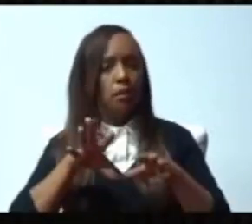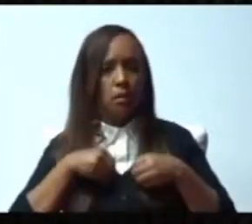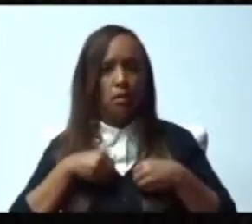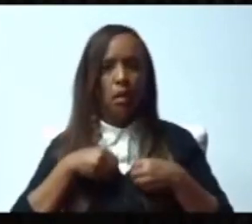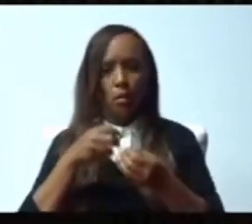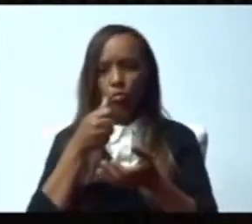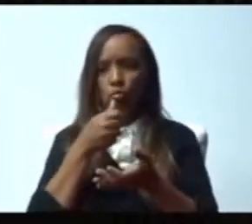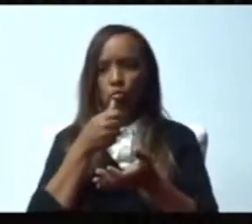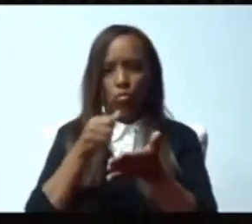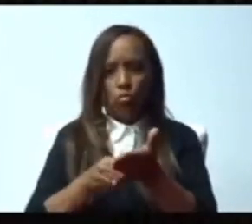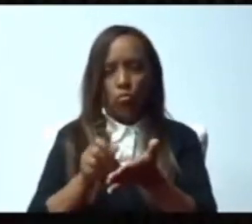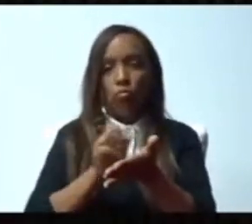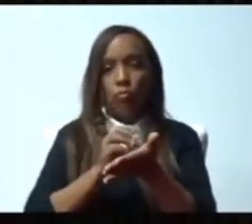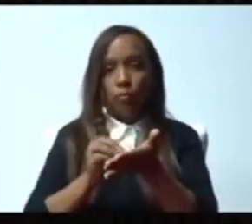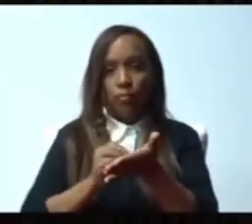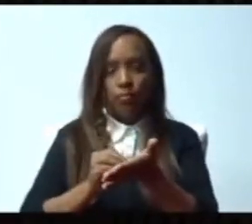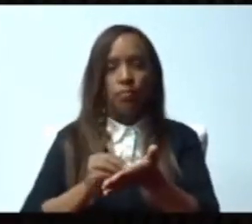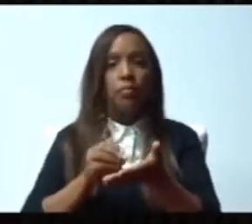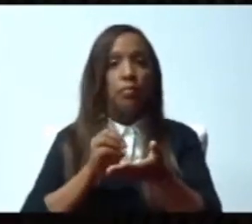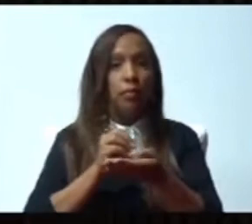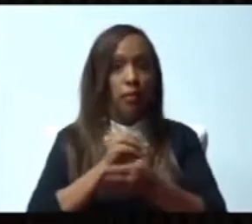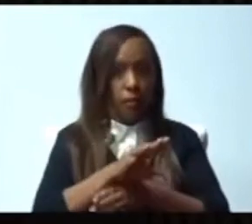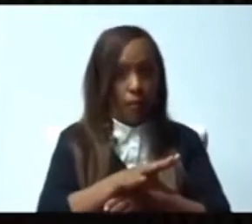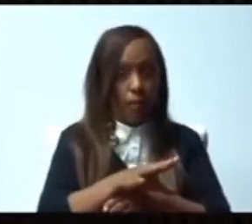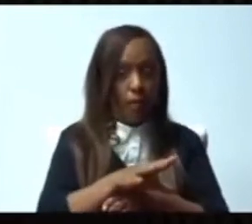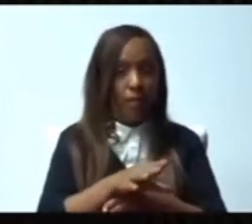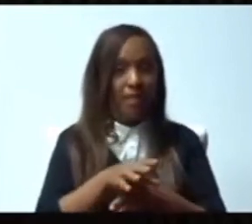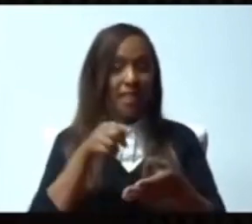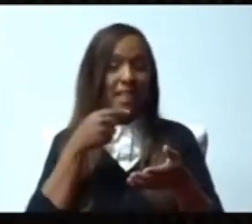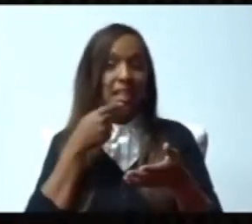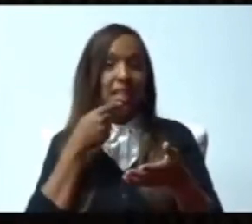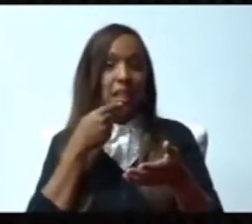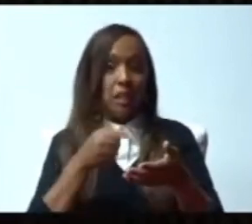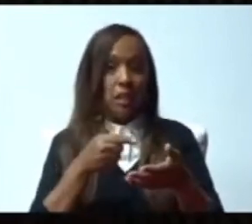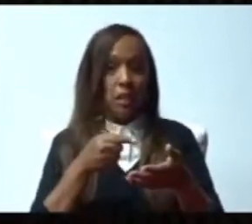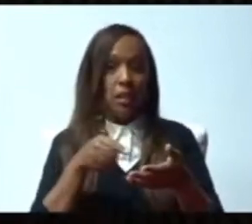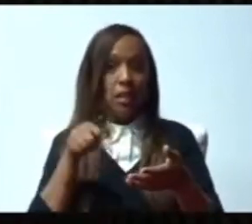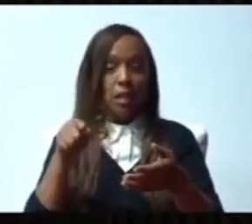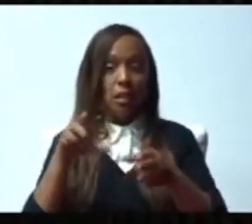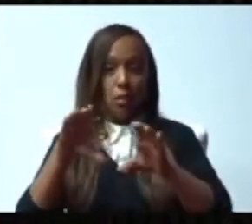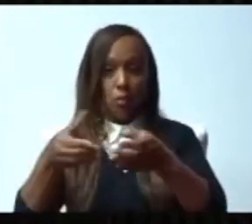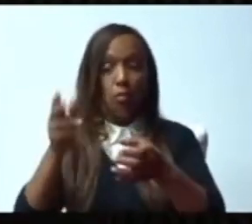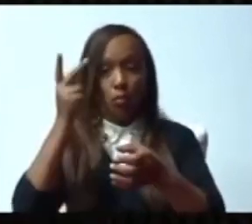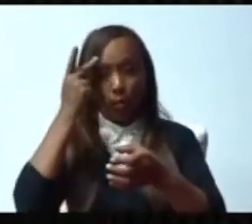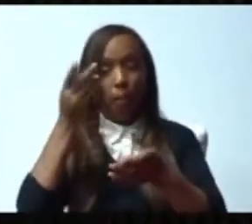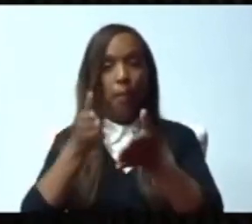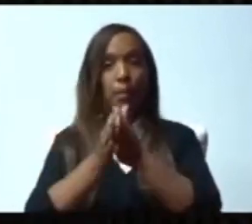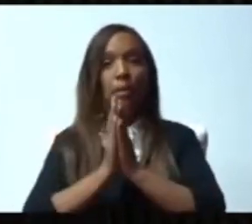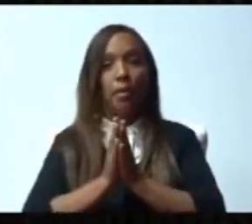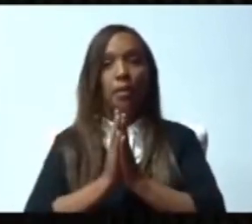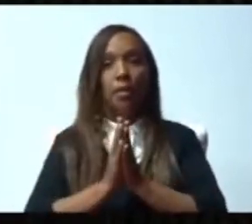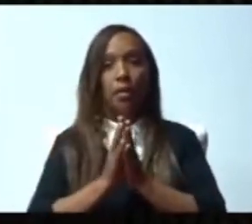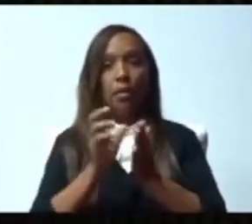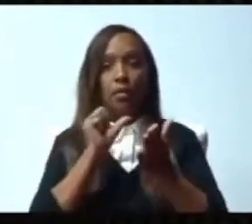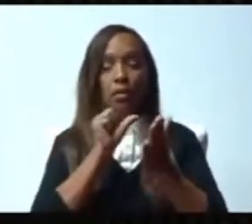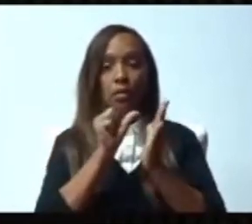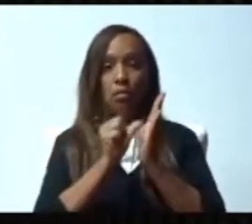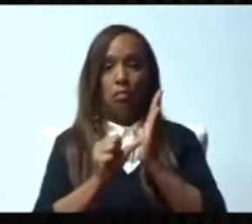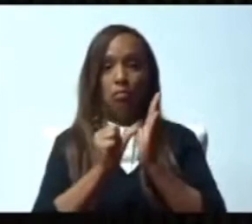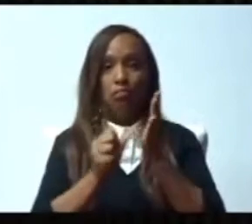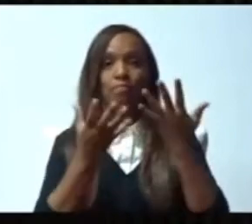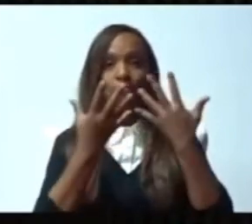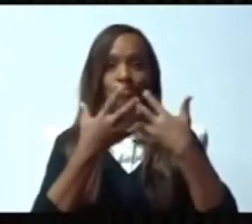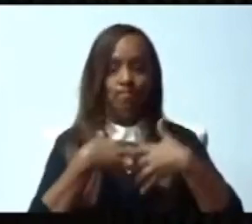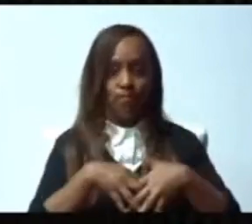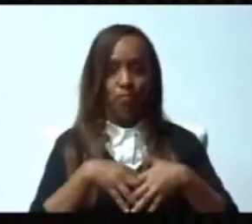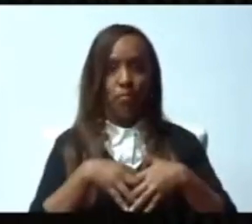27 en el párrafo tres pidieron una audiencia Pública para tratar el tema cumplido el plazo